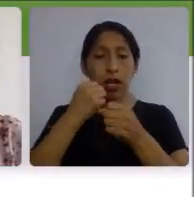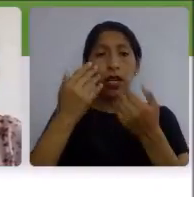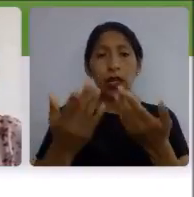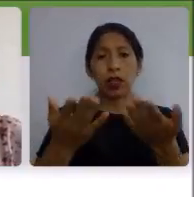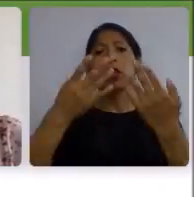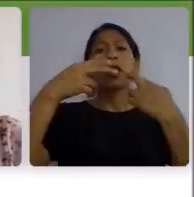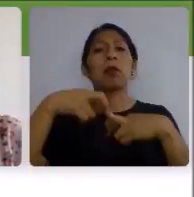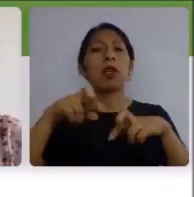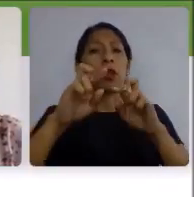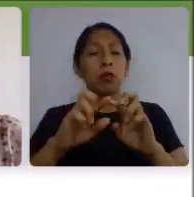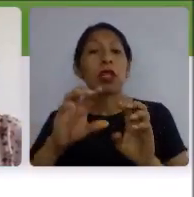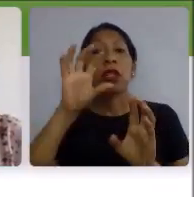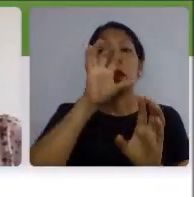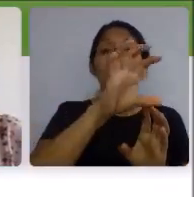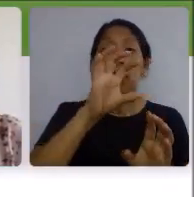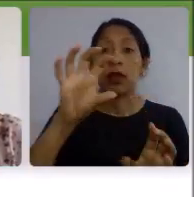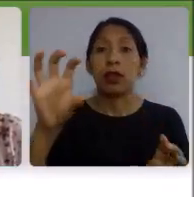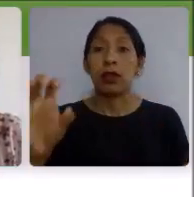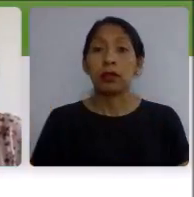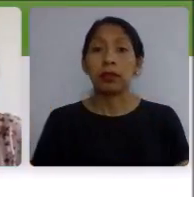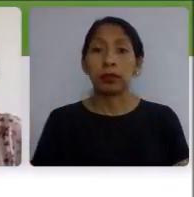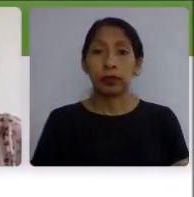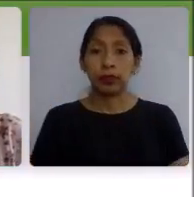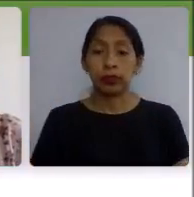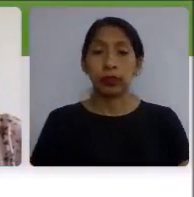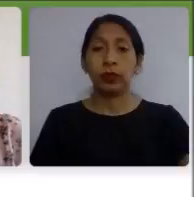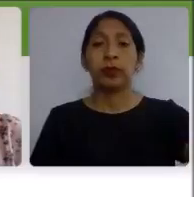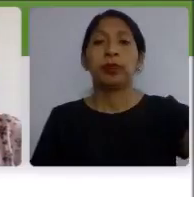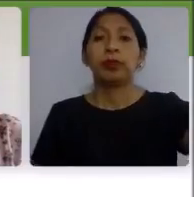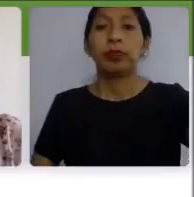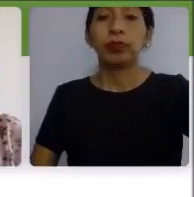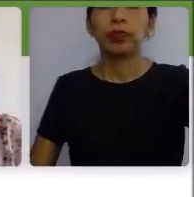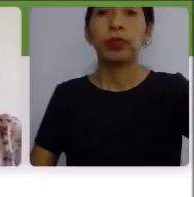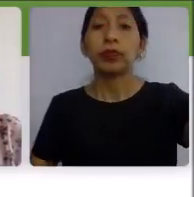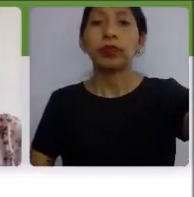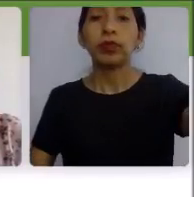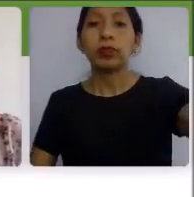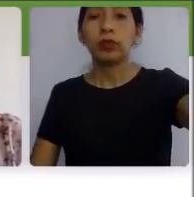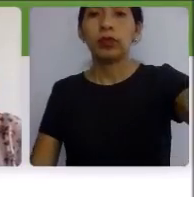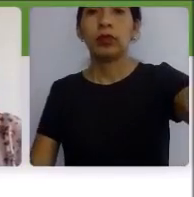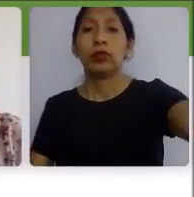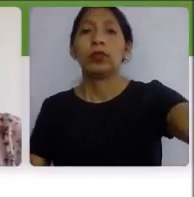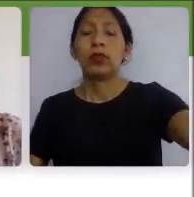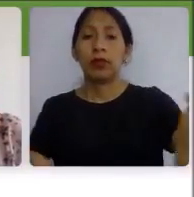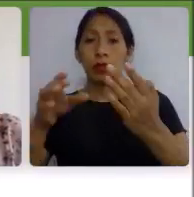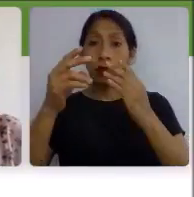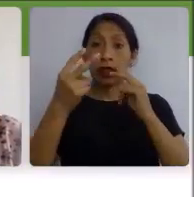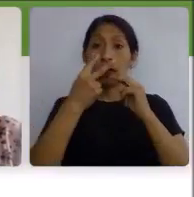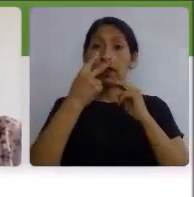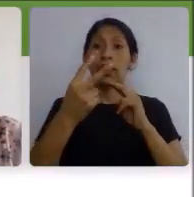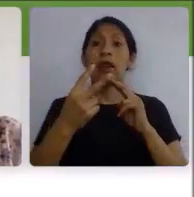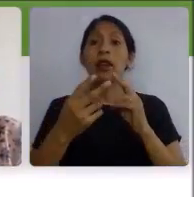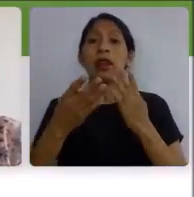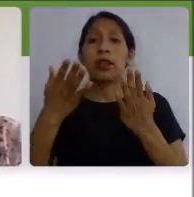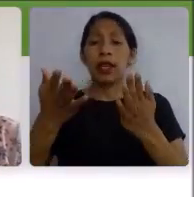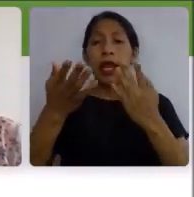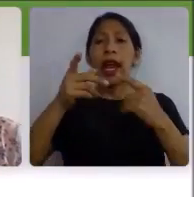te permite colgar tus paquetes turísticos especializados en el tema de naturaleza y observación de aves